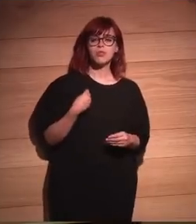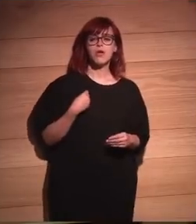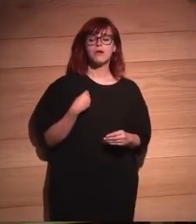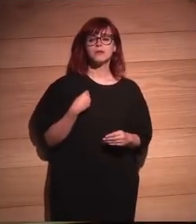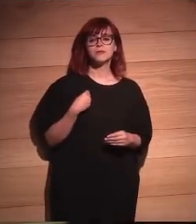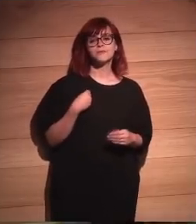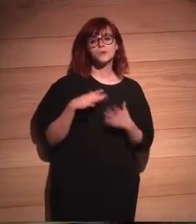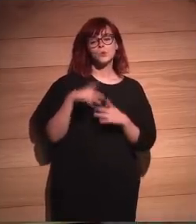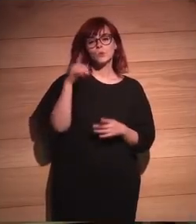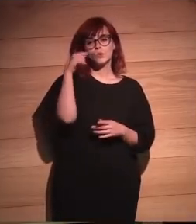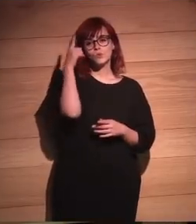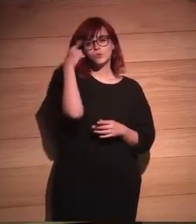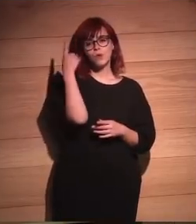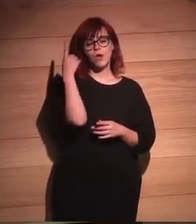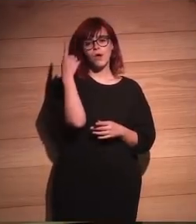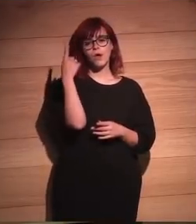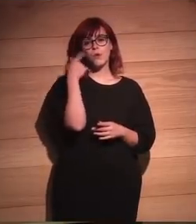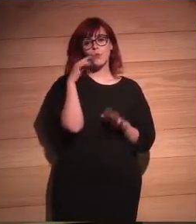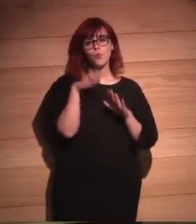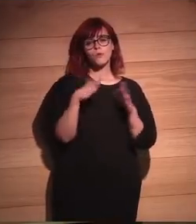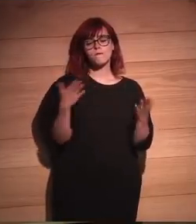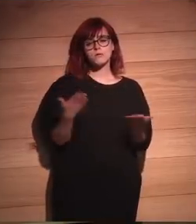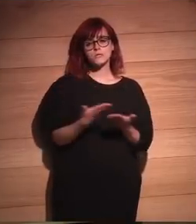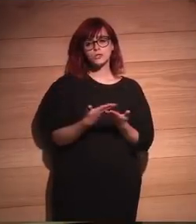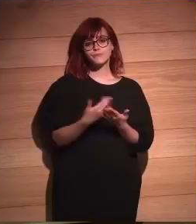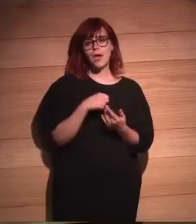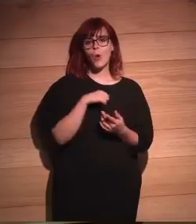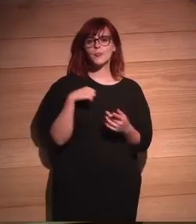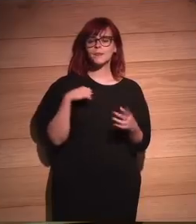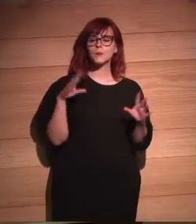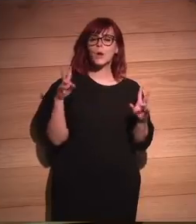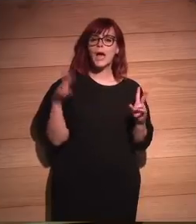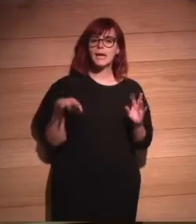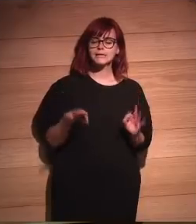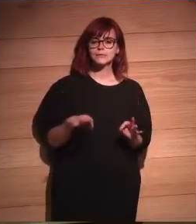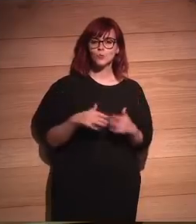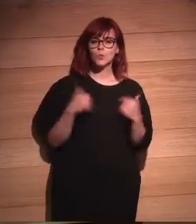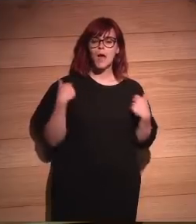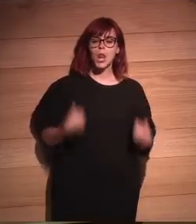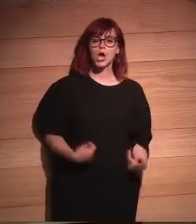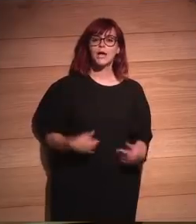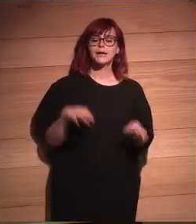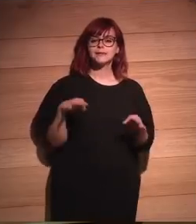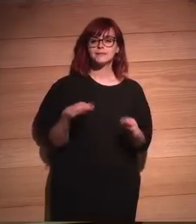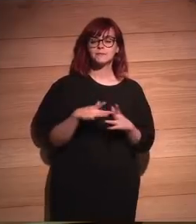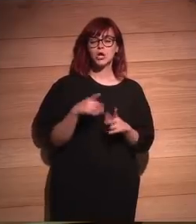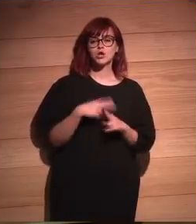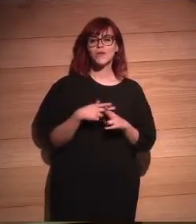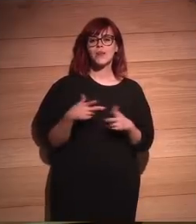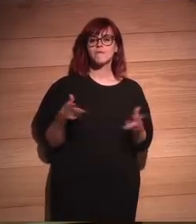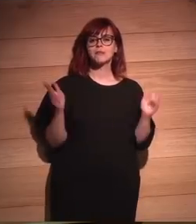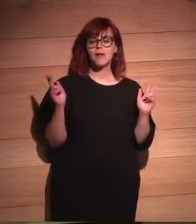de la cultura de nuestro universo es el individuo, es el ser humano, y a eso lo llamamos